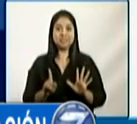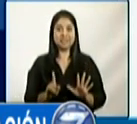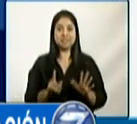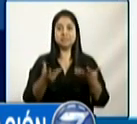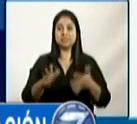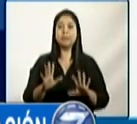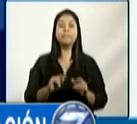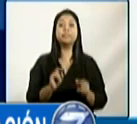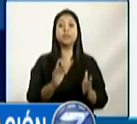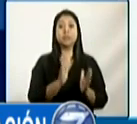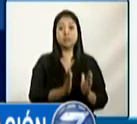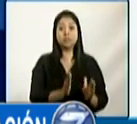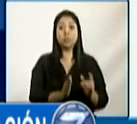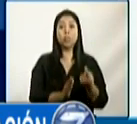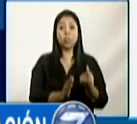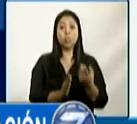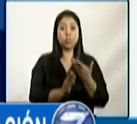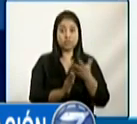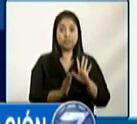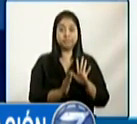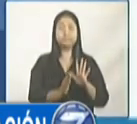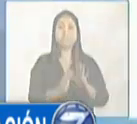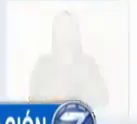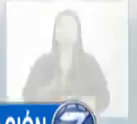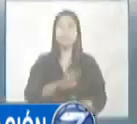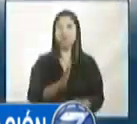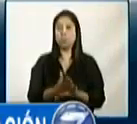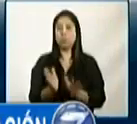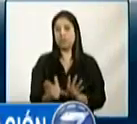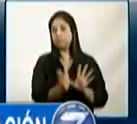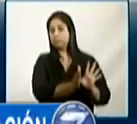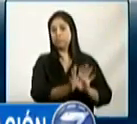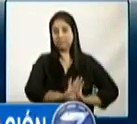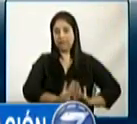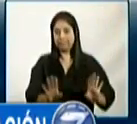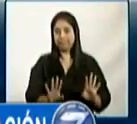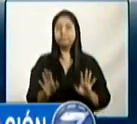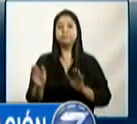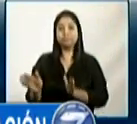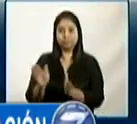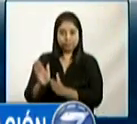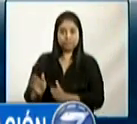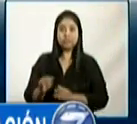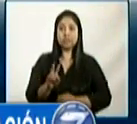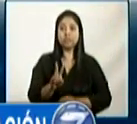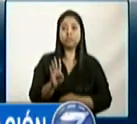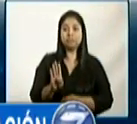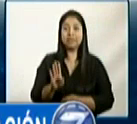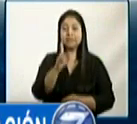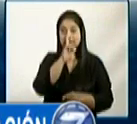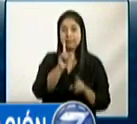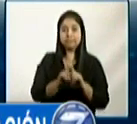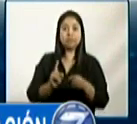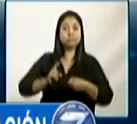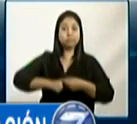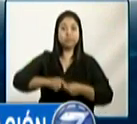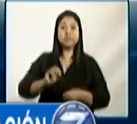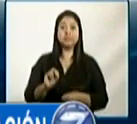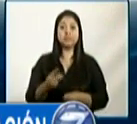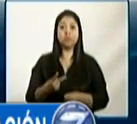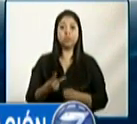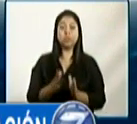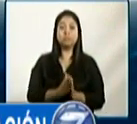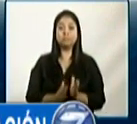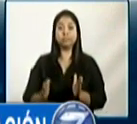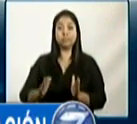1 al último día del mes de marzo. Luego el 2B, que está incluido en la misma segunda fase, son